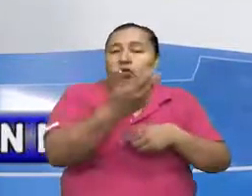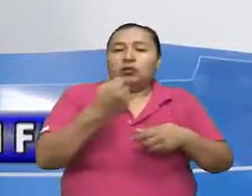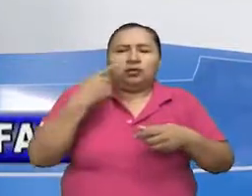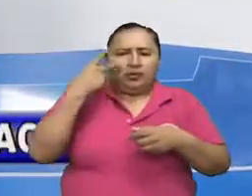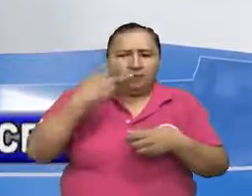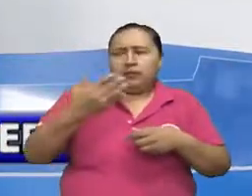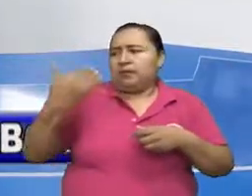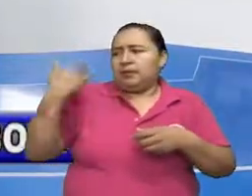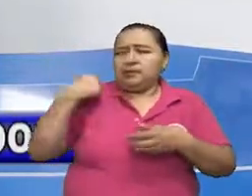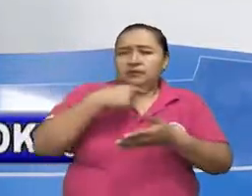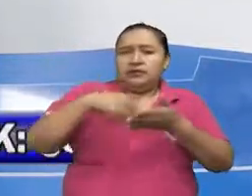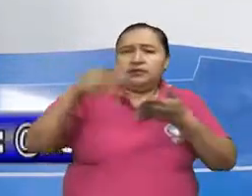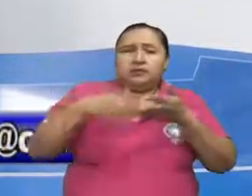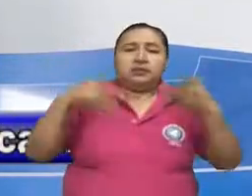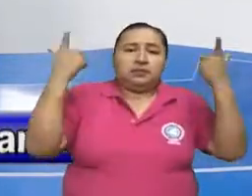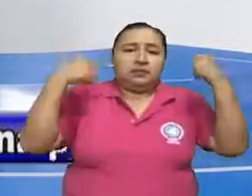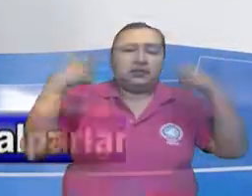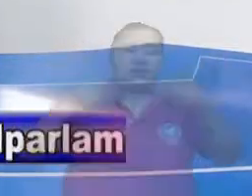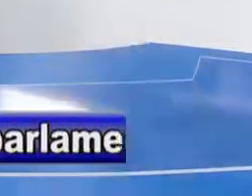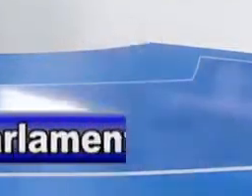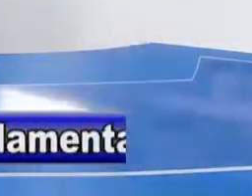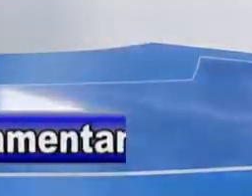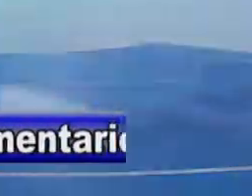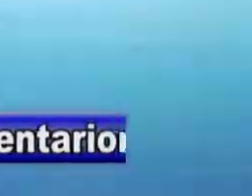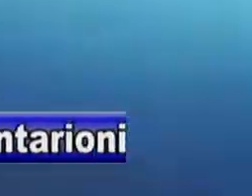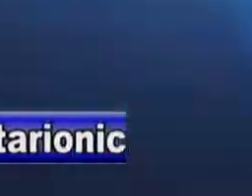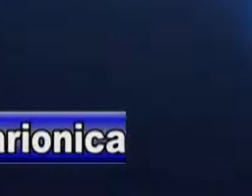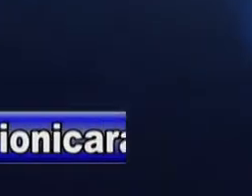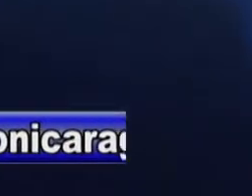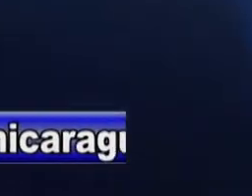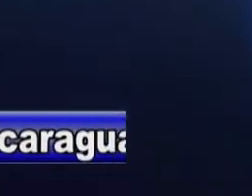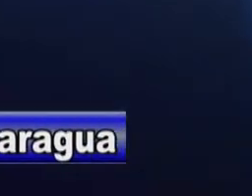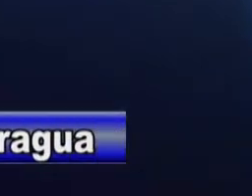este fin de semana en Masaya.